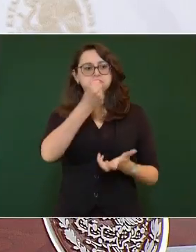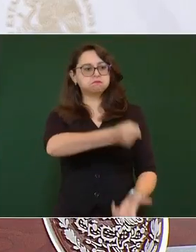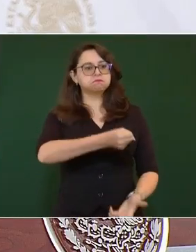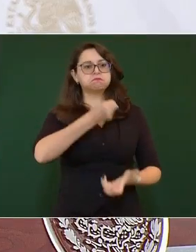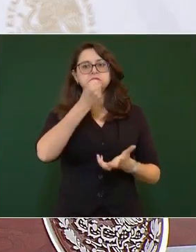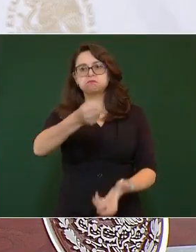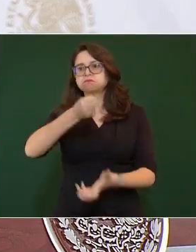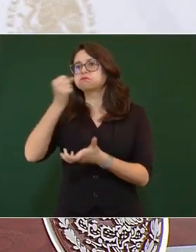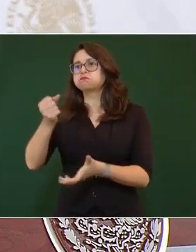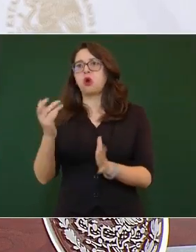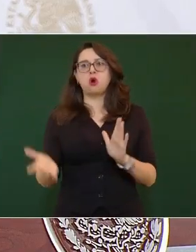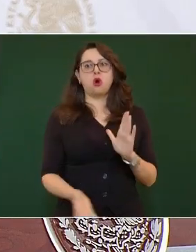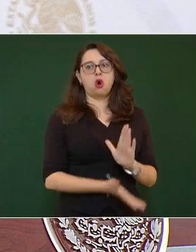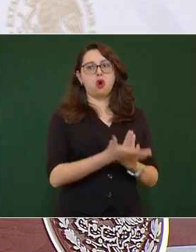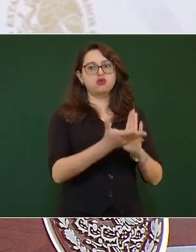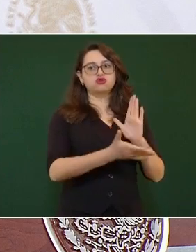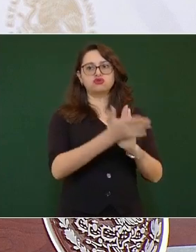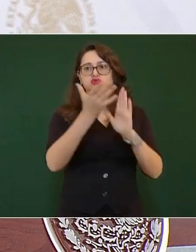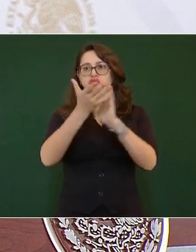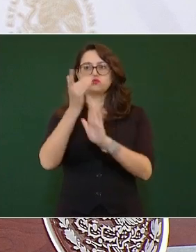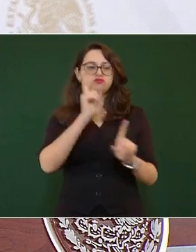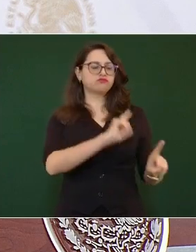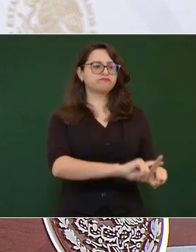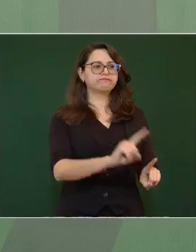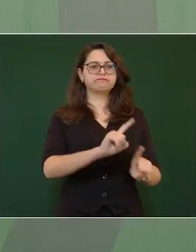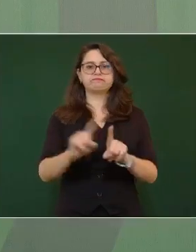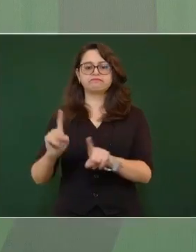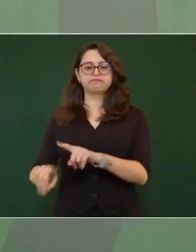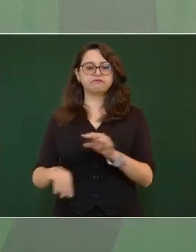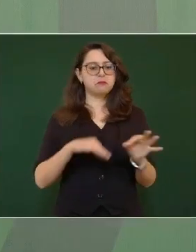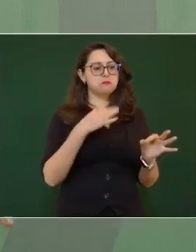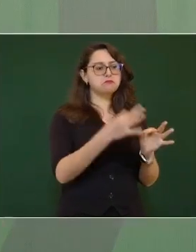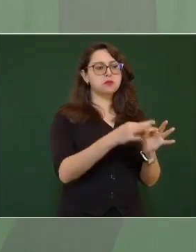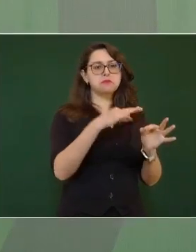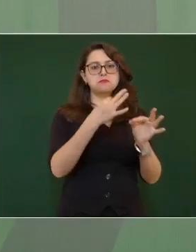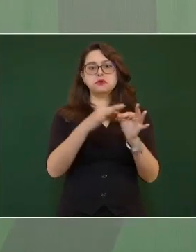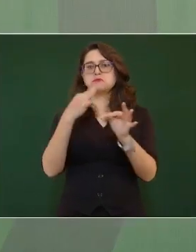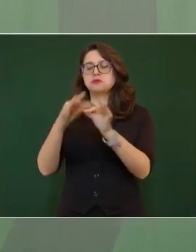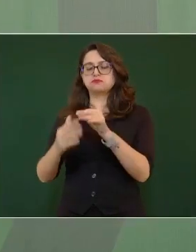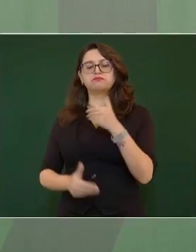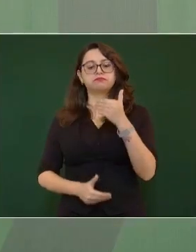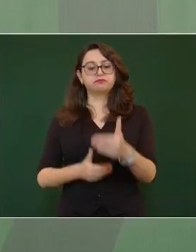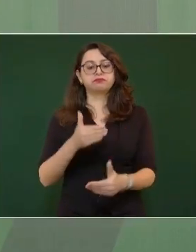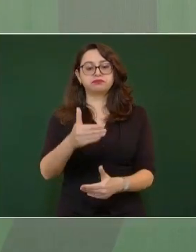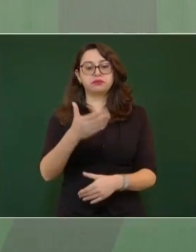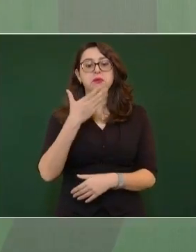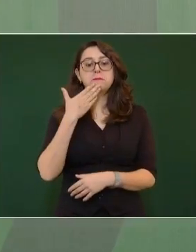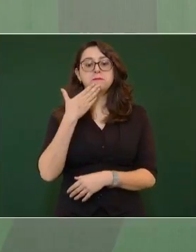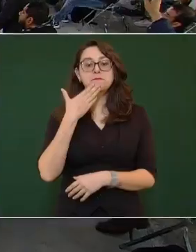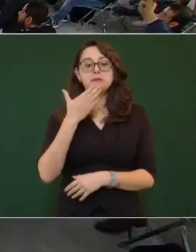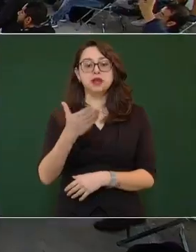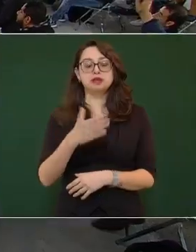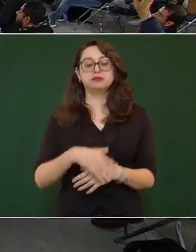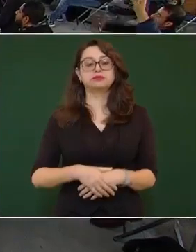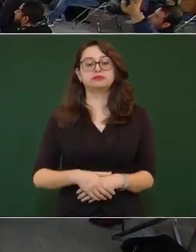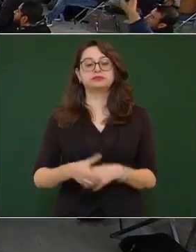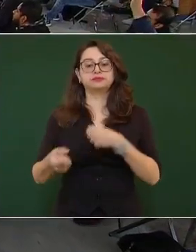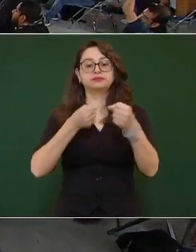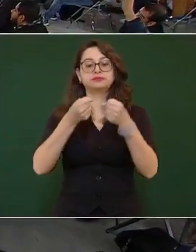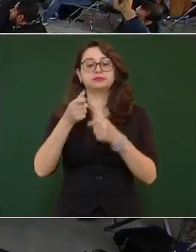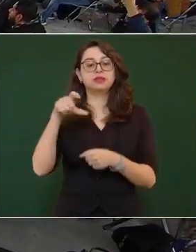a terminar, que vamos a concluir. Entonces, vamos bien. A ver, Querétaro.